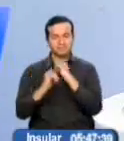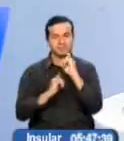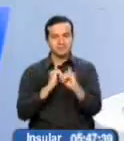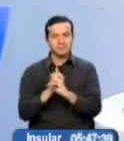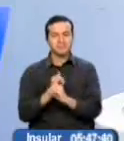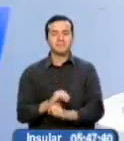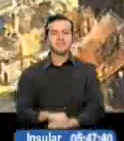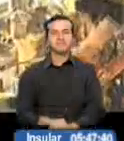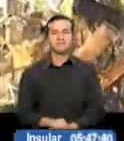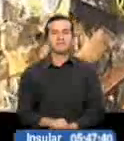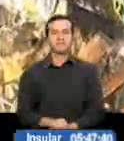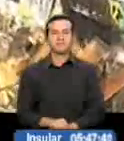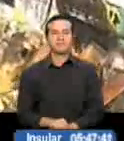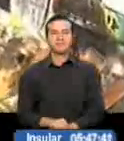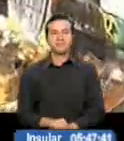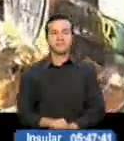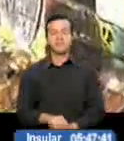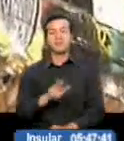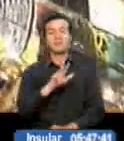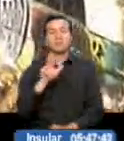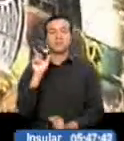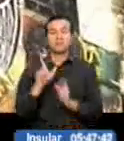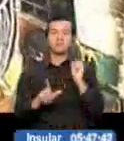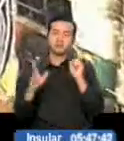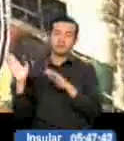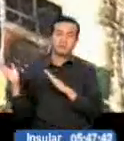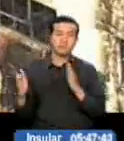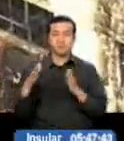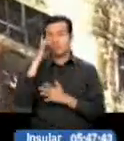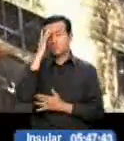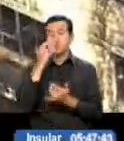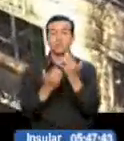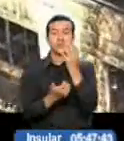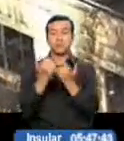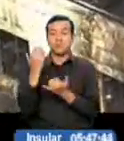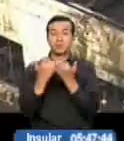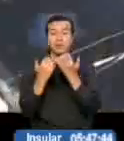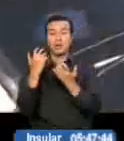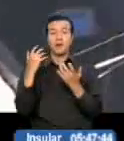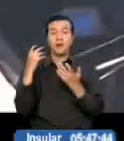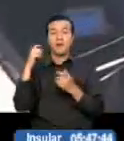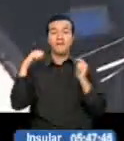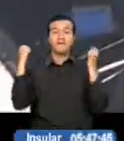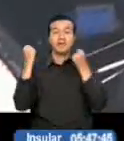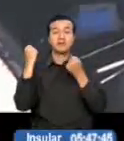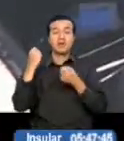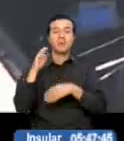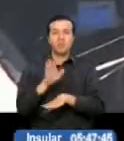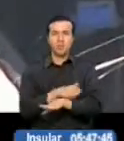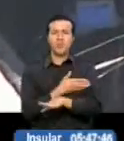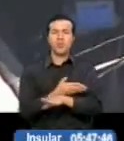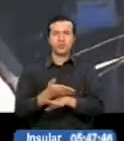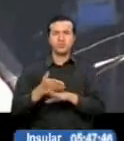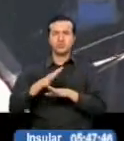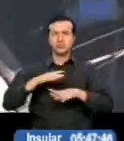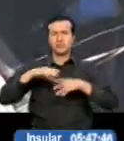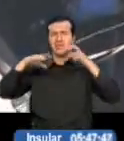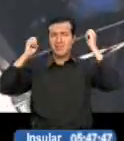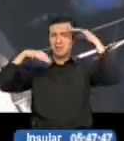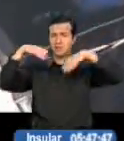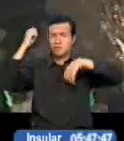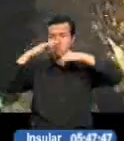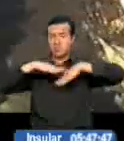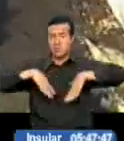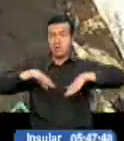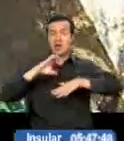internacionales. Asciende a 33 el número de muertos por un incendio que se originó en una fiesta de música electrónica cerca del distrito de Fremont